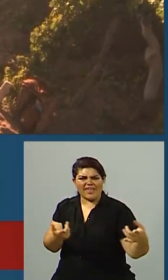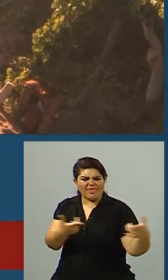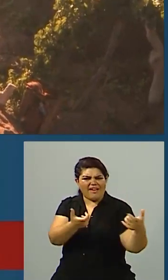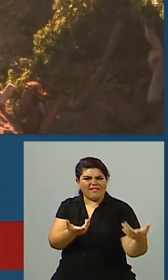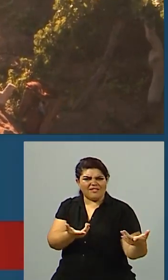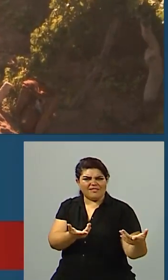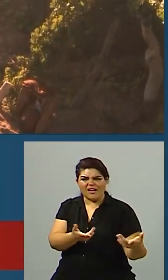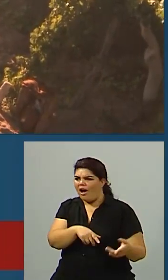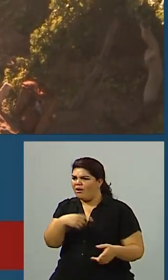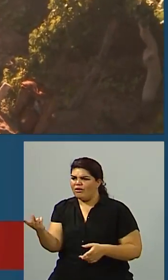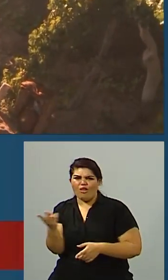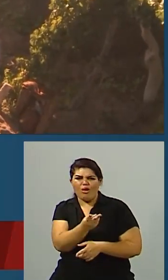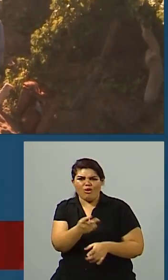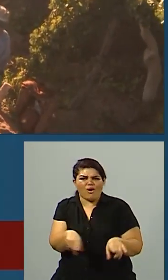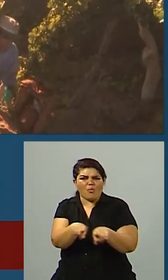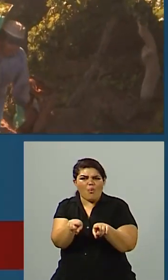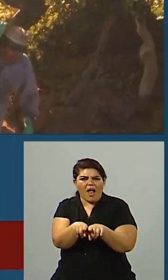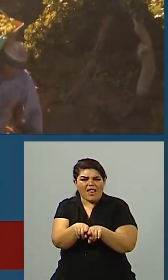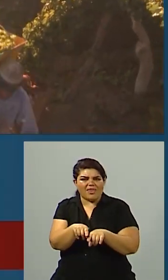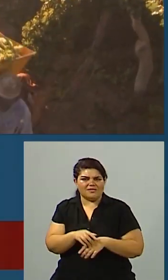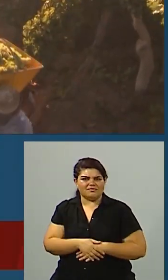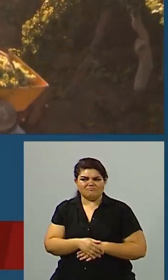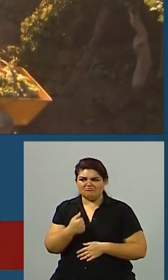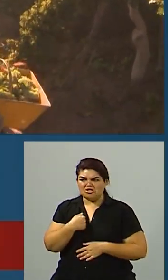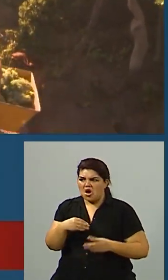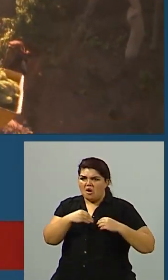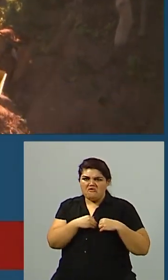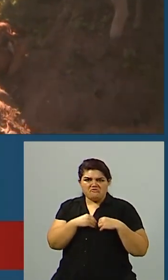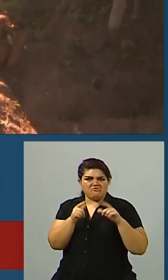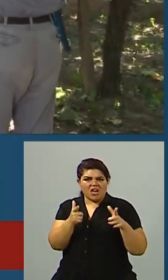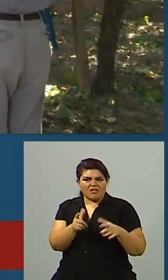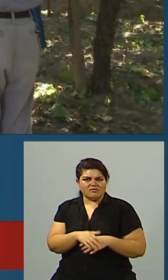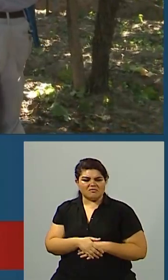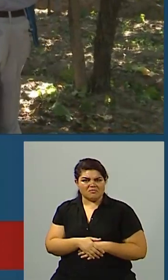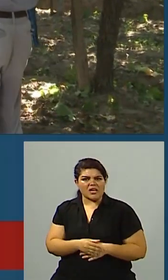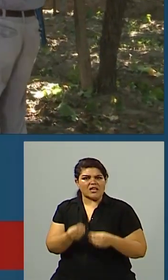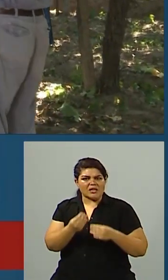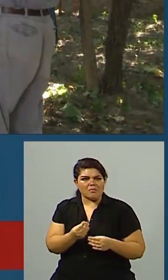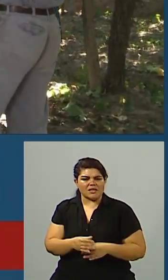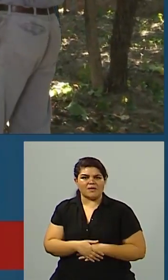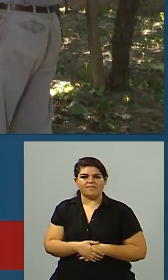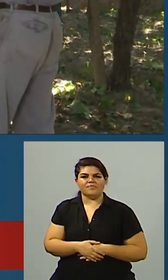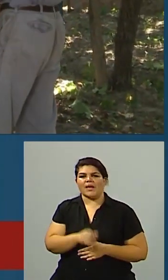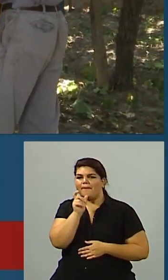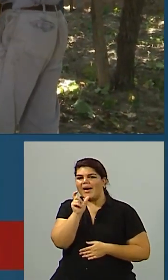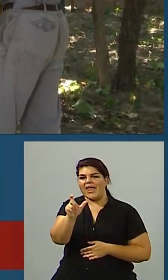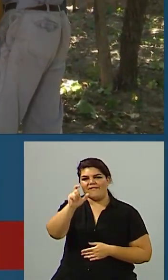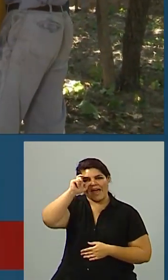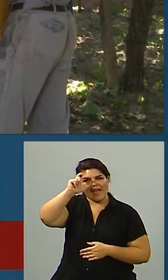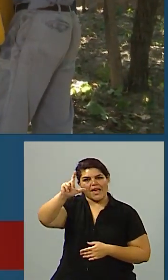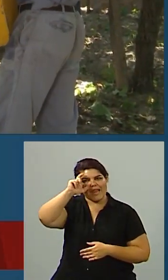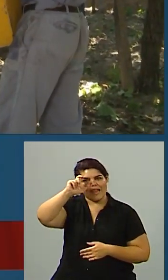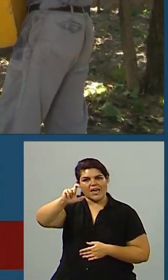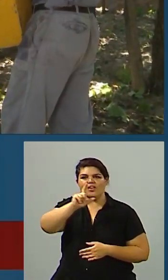una estrategia para ganar el electorado, lo importante es que cuando hablan de electorado hablamos de personas. Sí. Y uno siente por ahí que la están tomando el